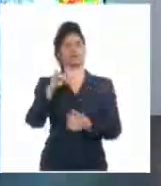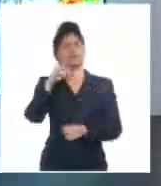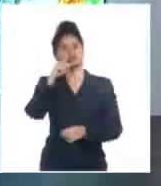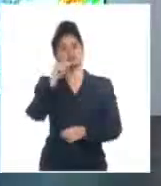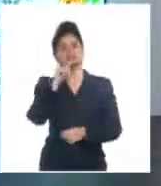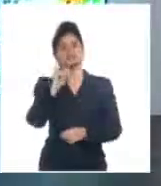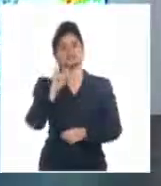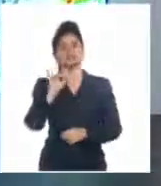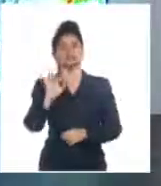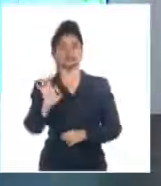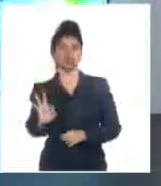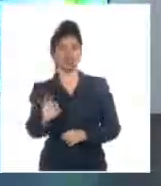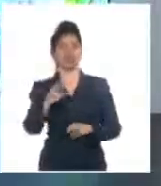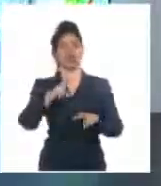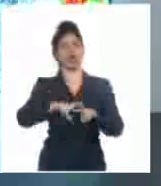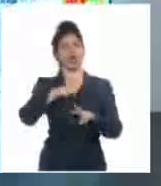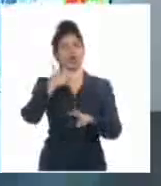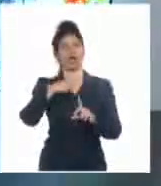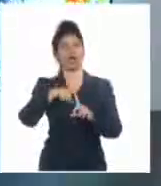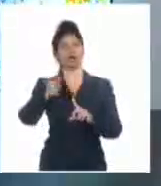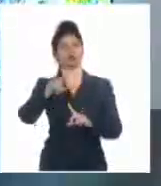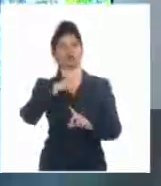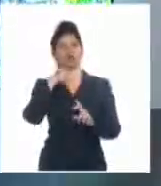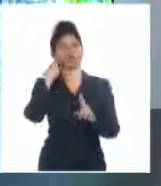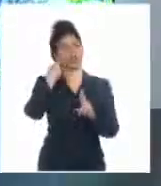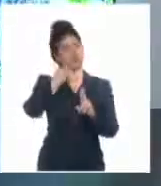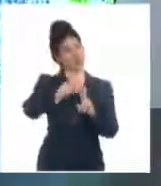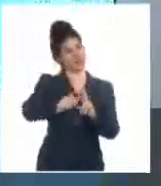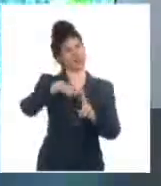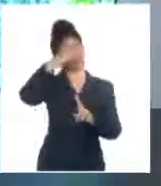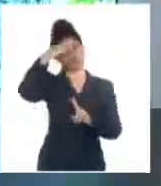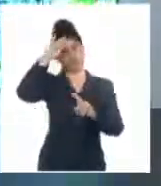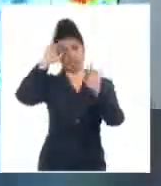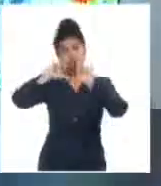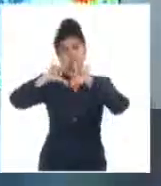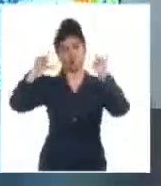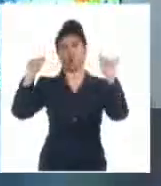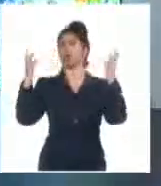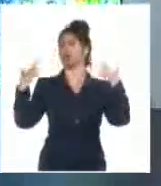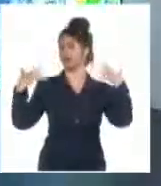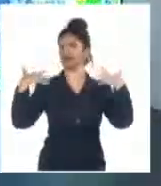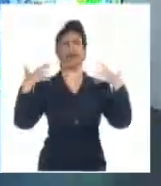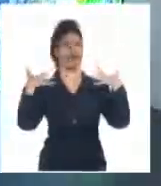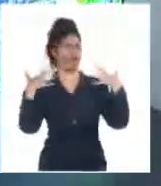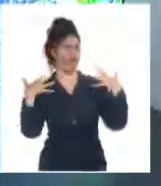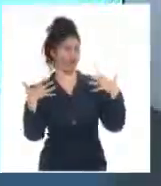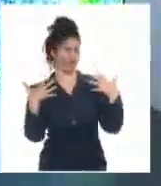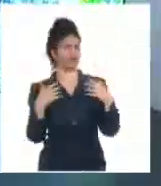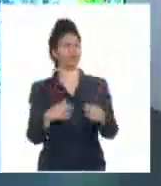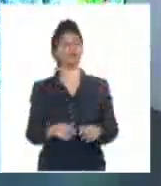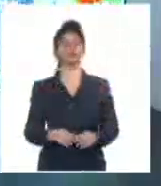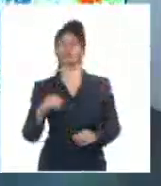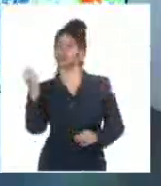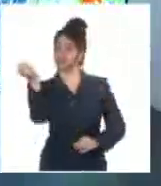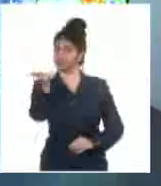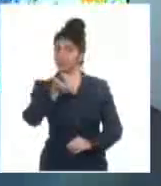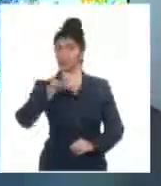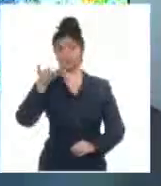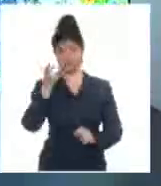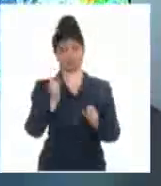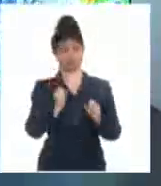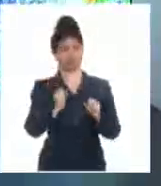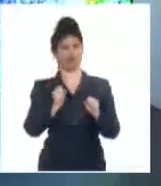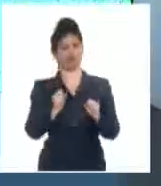del territorio, sobre todo durante el día, las temperaturas han sido bastante frescas con un incremento también en la intensidad del viento. Sigue influyendo una masa de aire